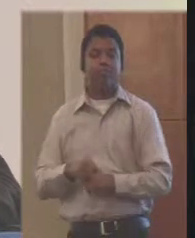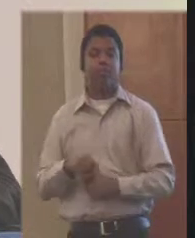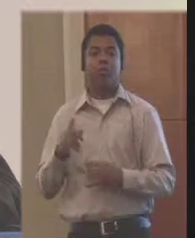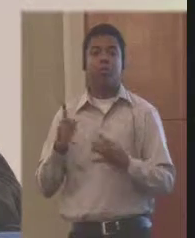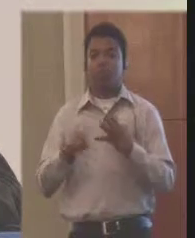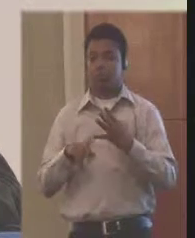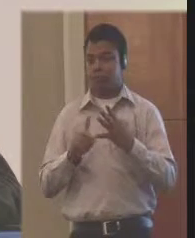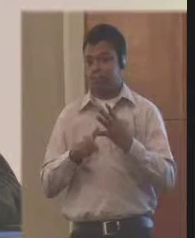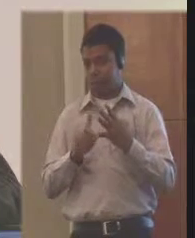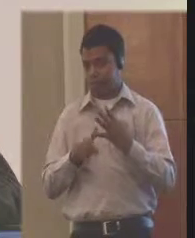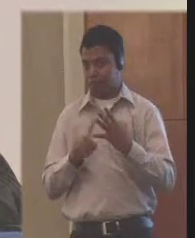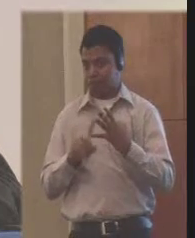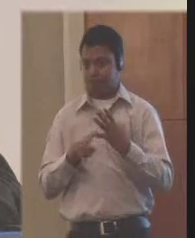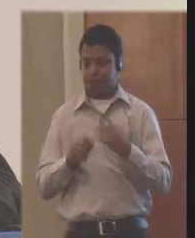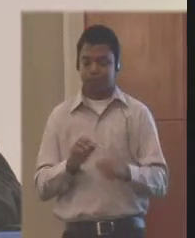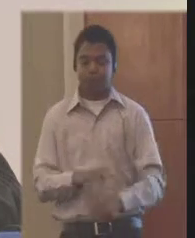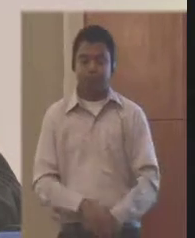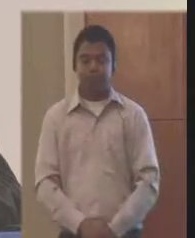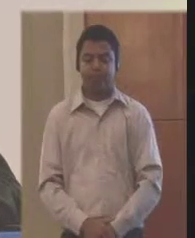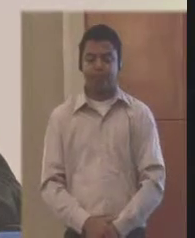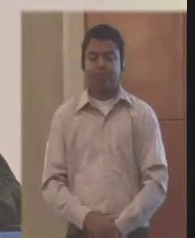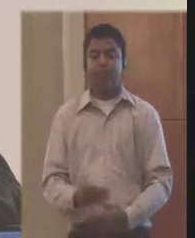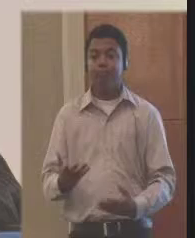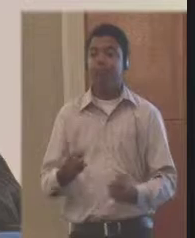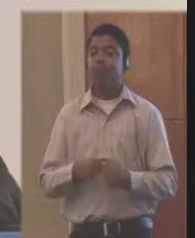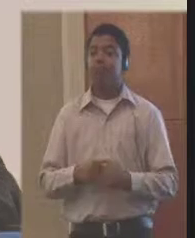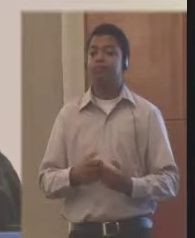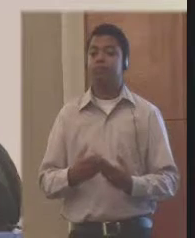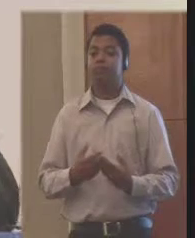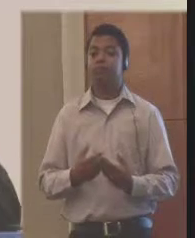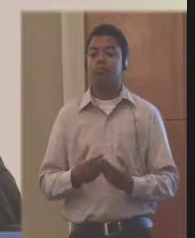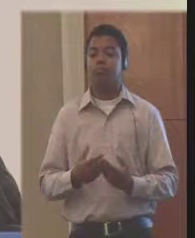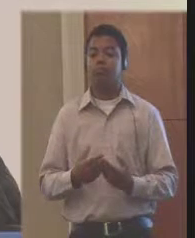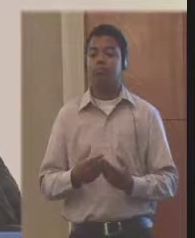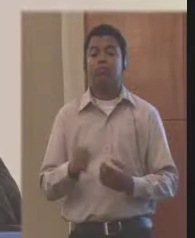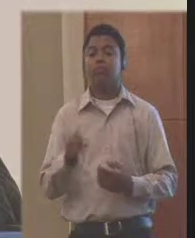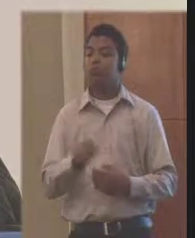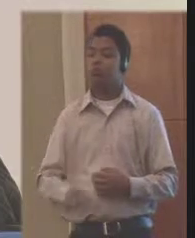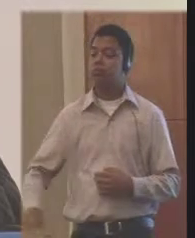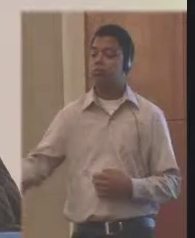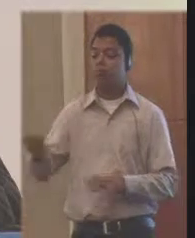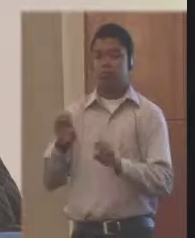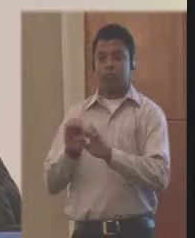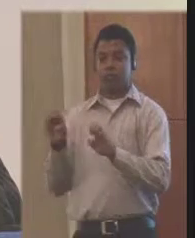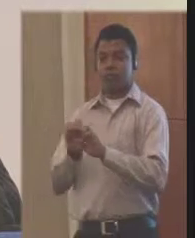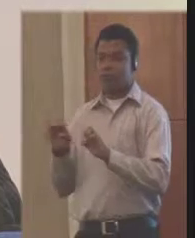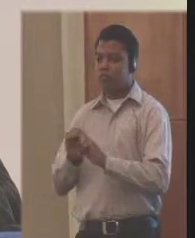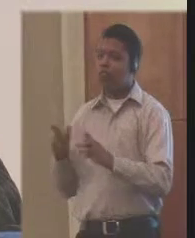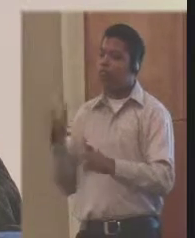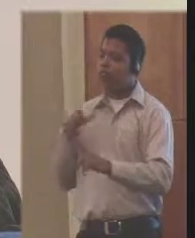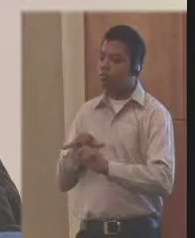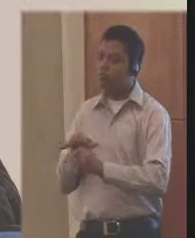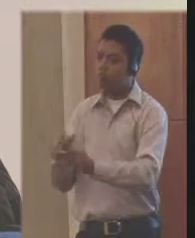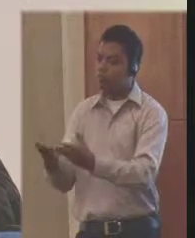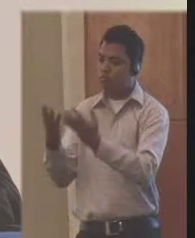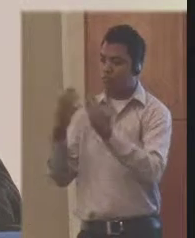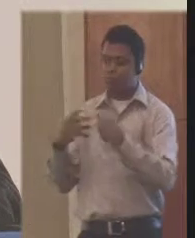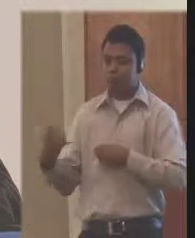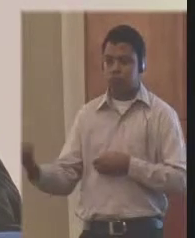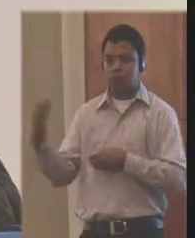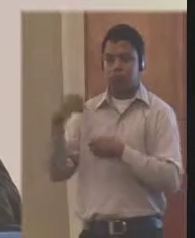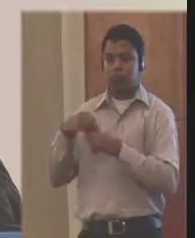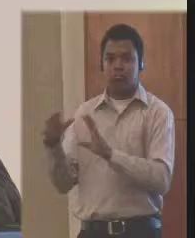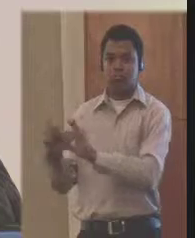Hay que involucrar al sector empresarial en la toma de decisiones y escuchar sus